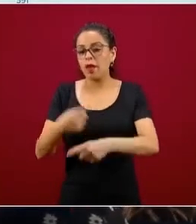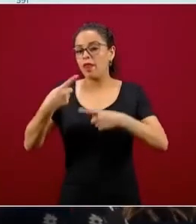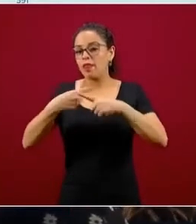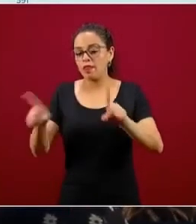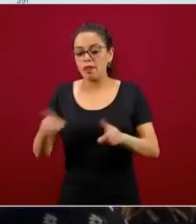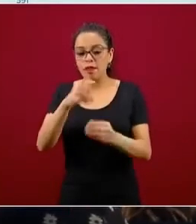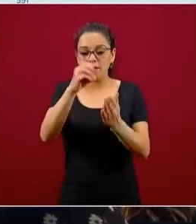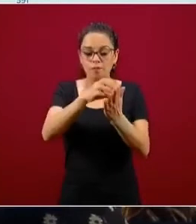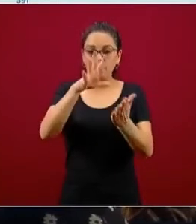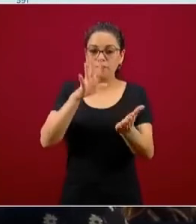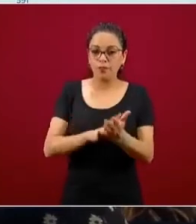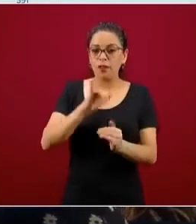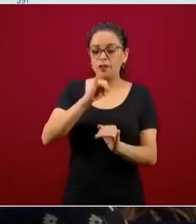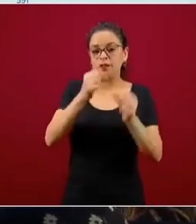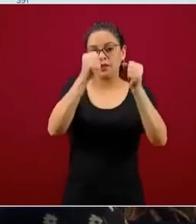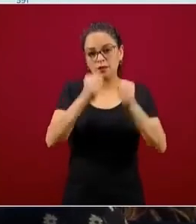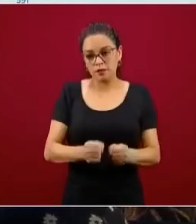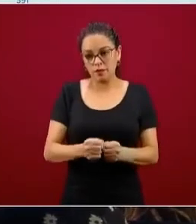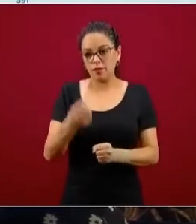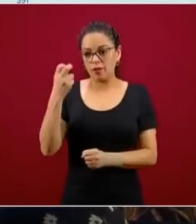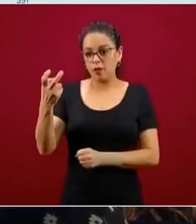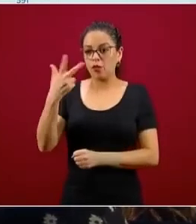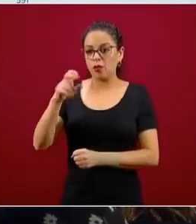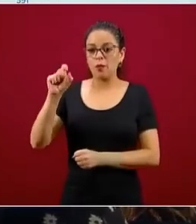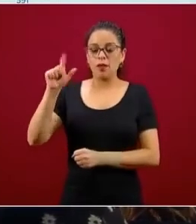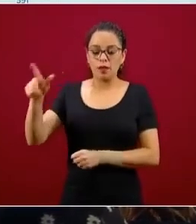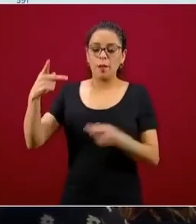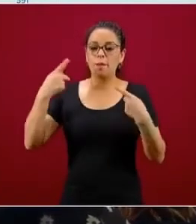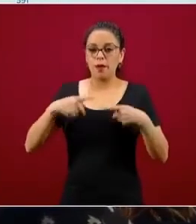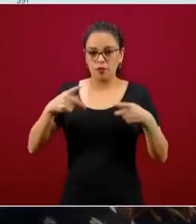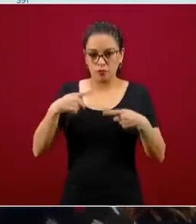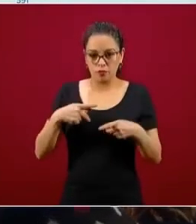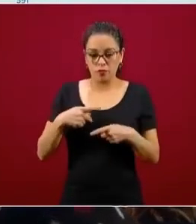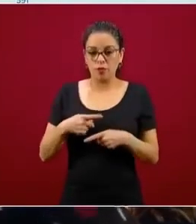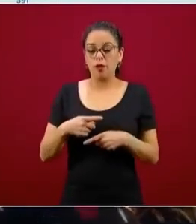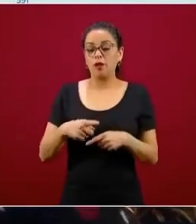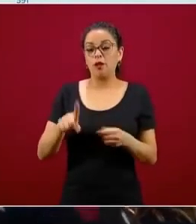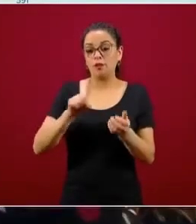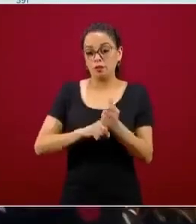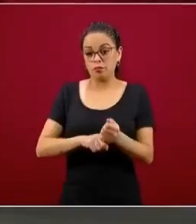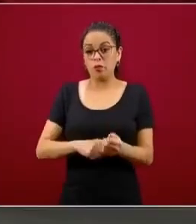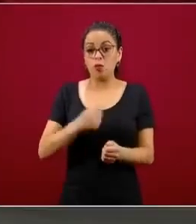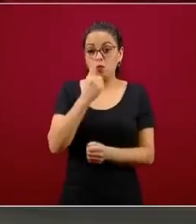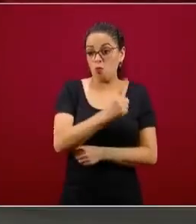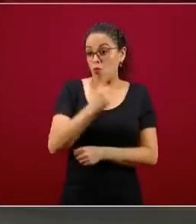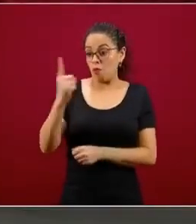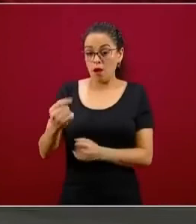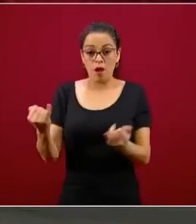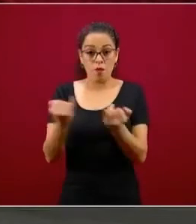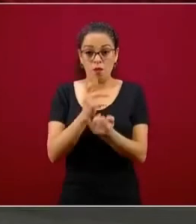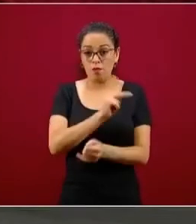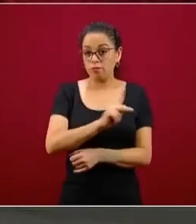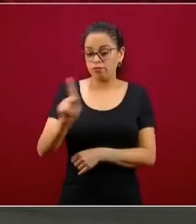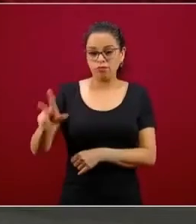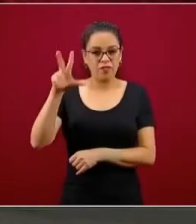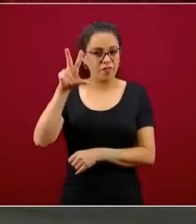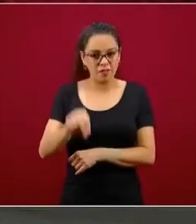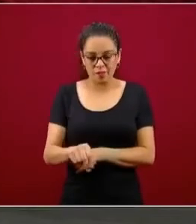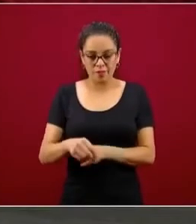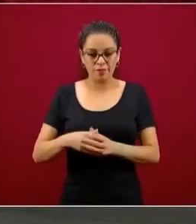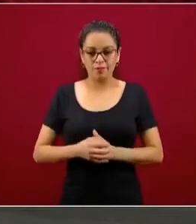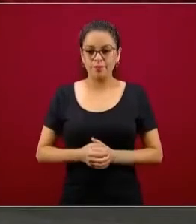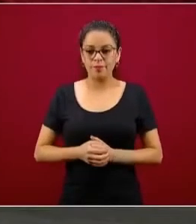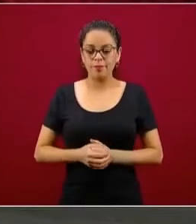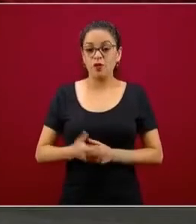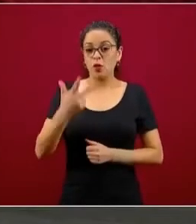Entonces son 827 personas, no necesariamente corresponden 1 a 1, si me regresan tantito a la diapositiva. No quiere decir que